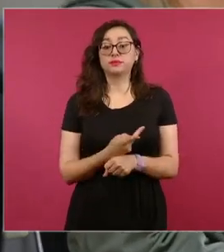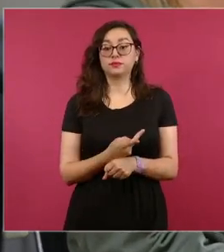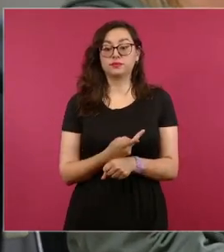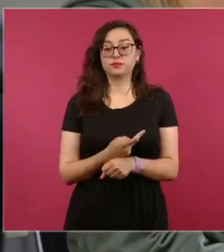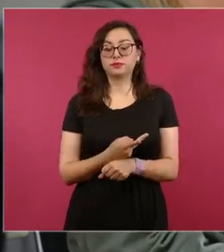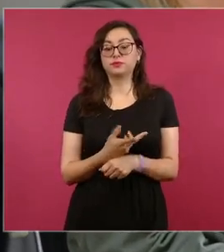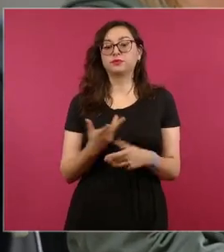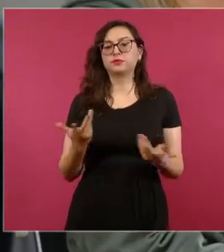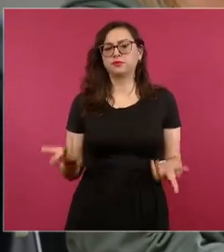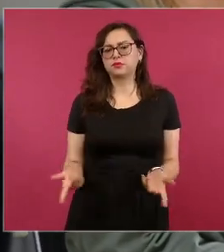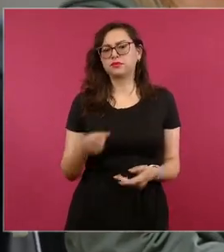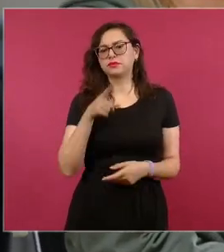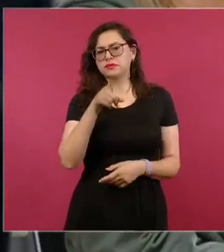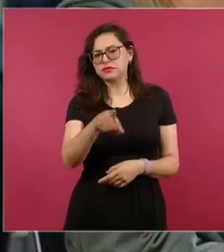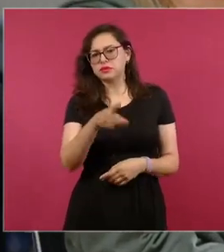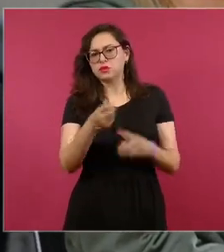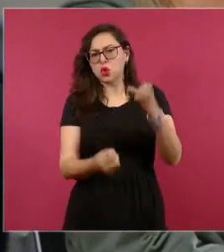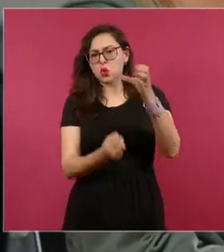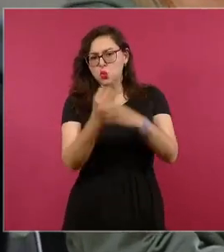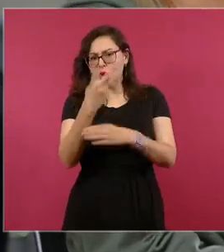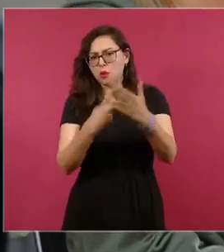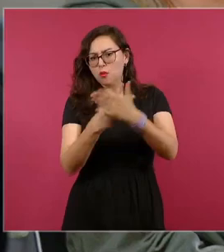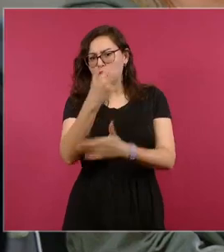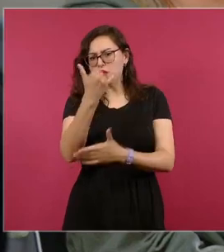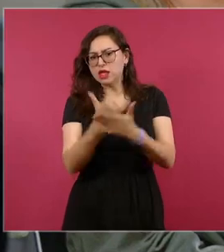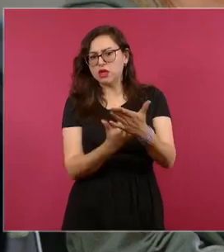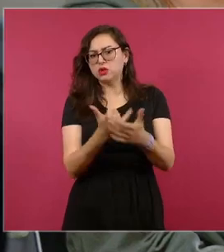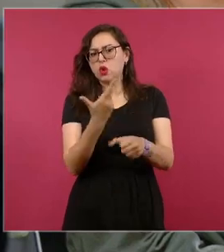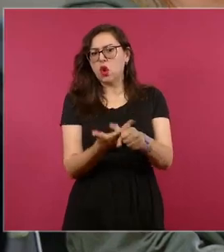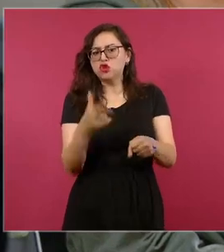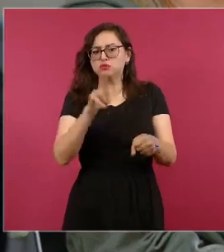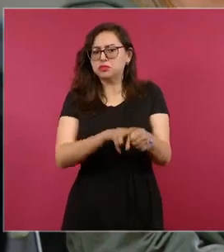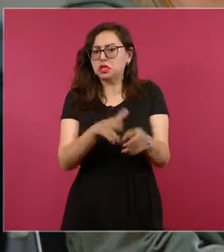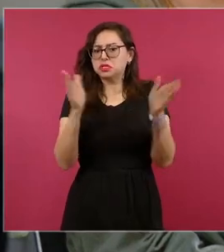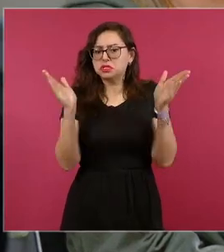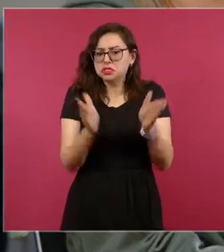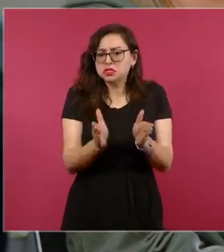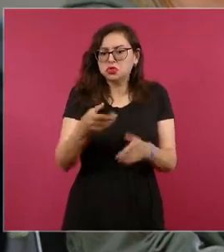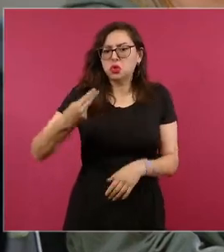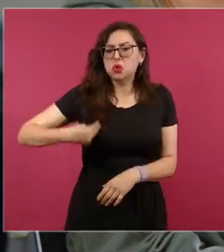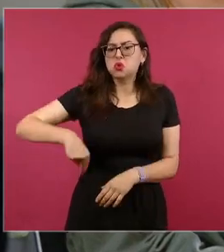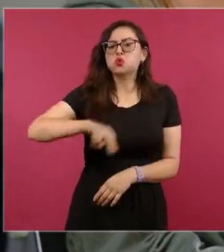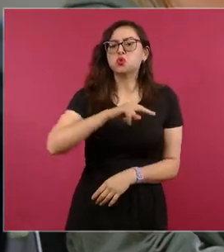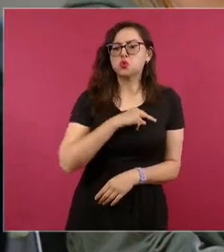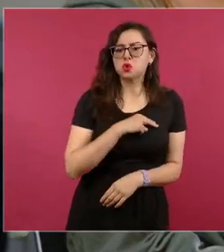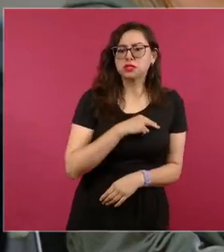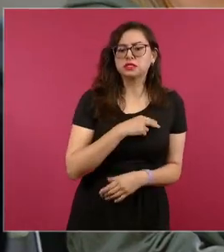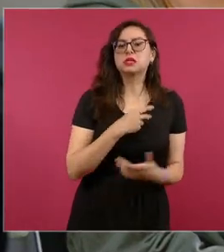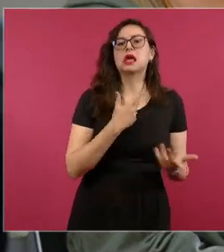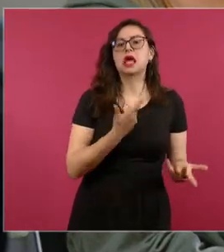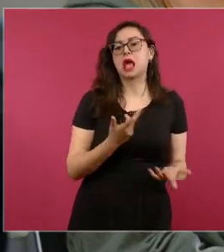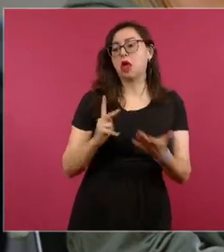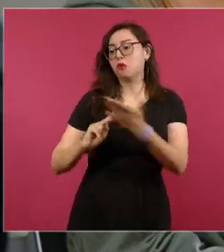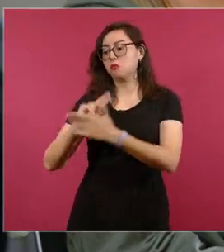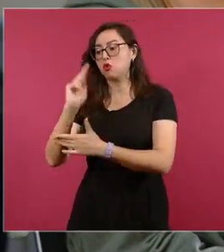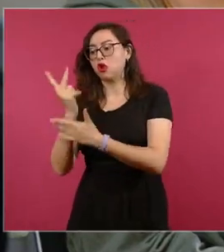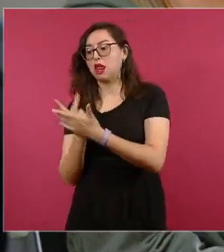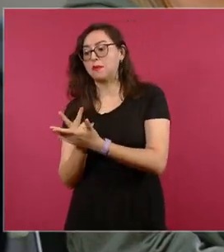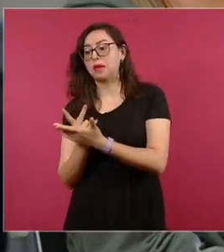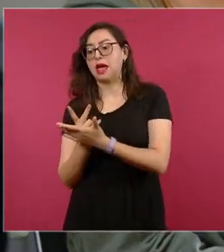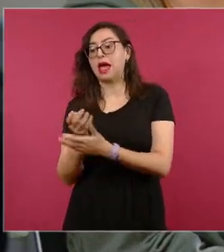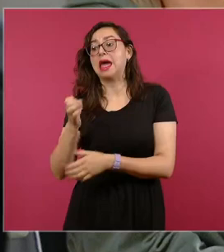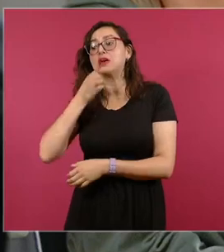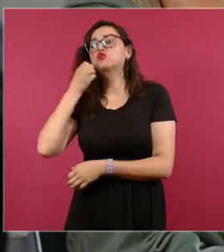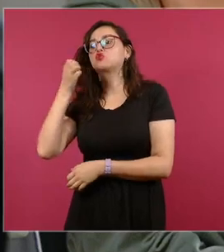La Clínica es Nuestra. Si bien el programa original del que se tomó la idea, La Escuela es Nuestra, maneja montos de